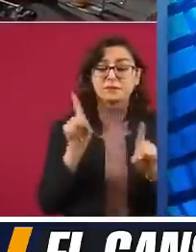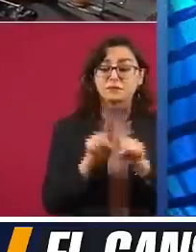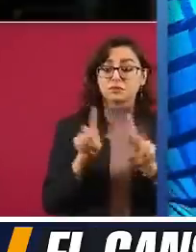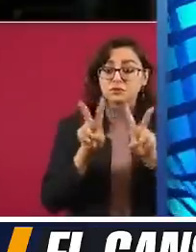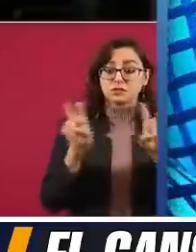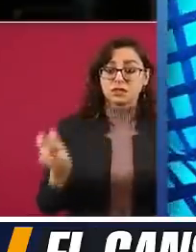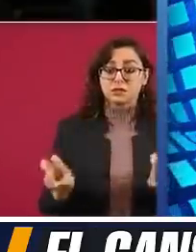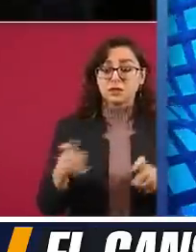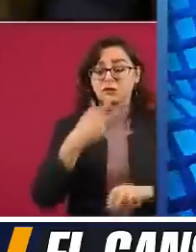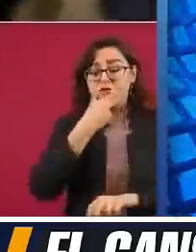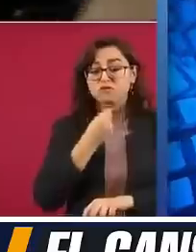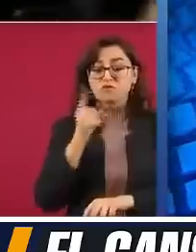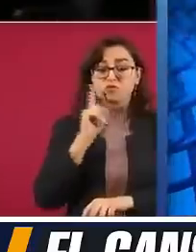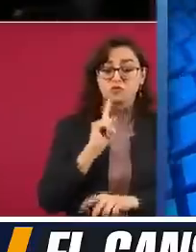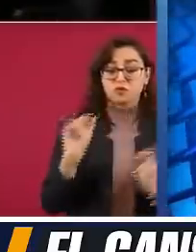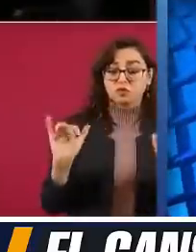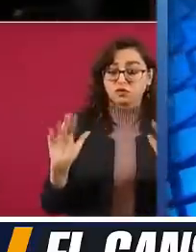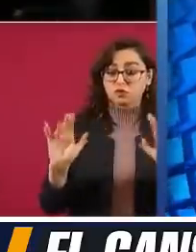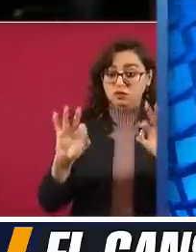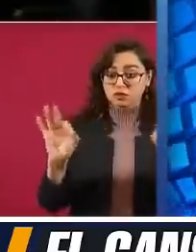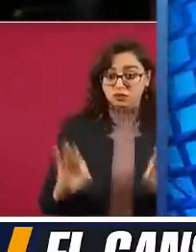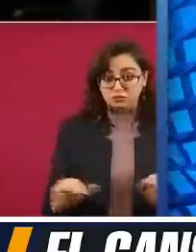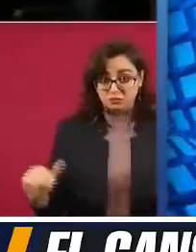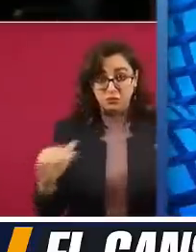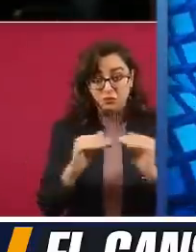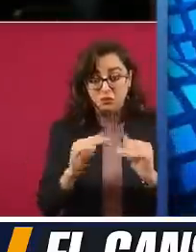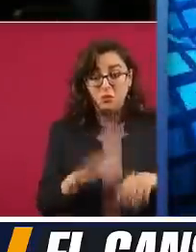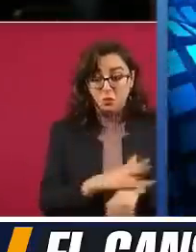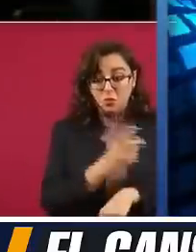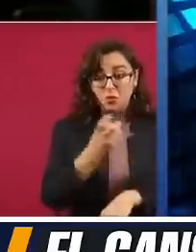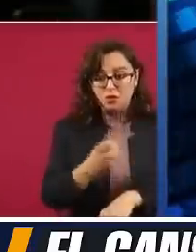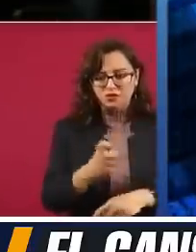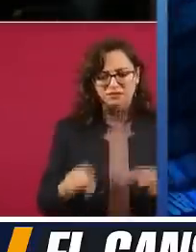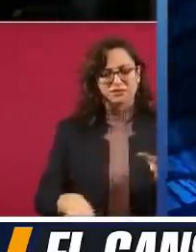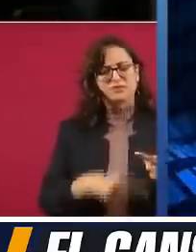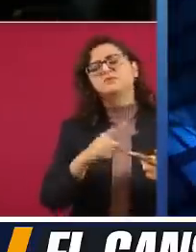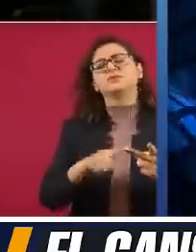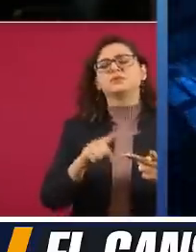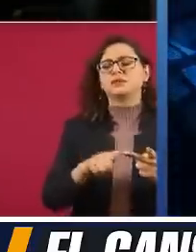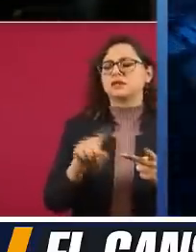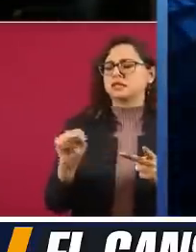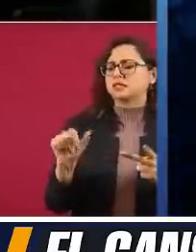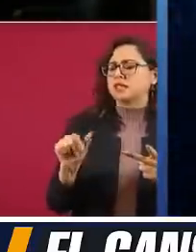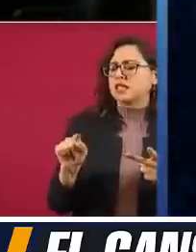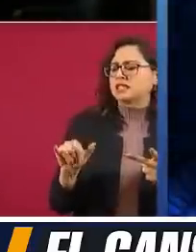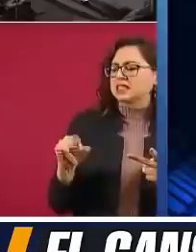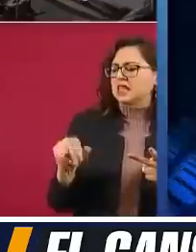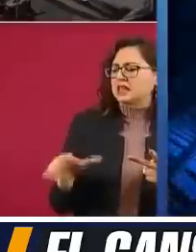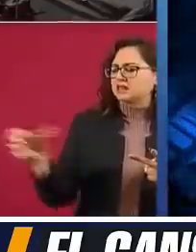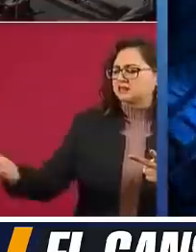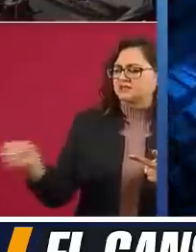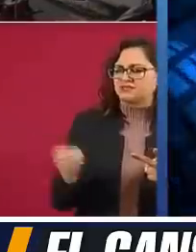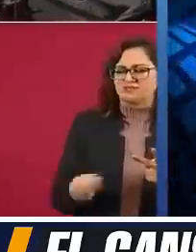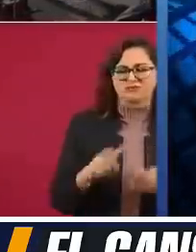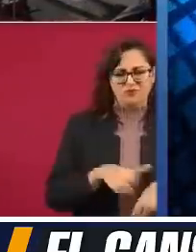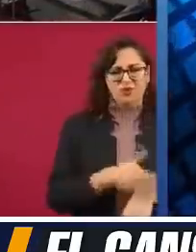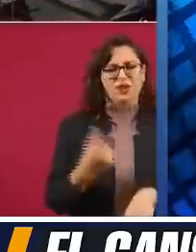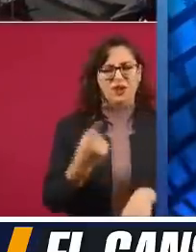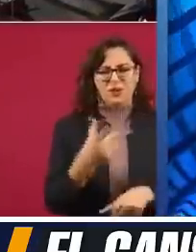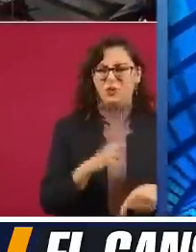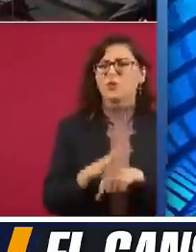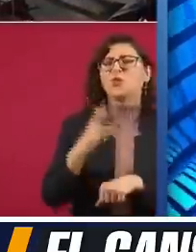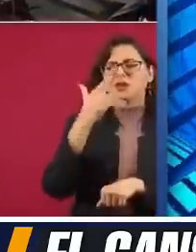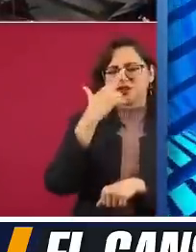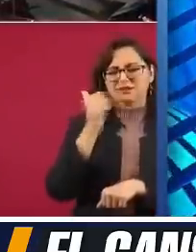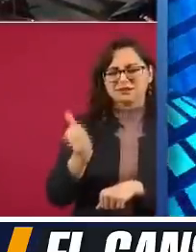la primera pregunta, obviamente. Y también en el caso de Tatiana Cloutier, ¿qué le hizo fijarse en ella?